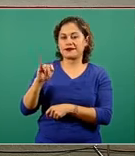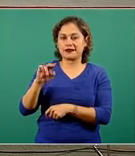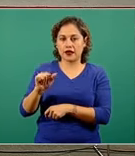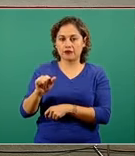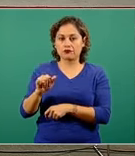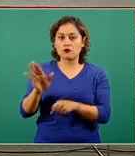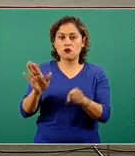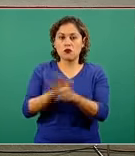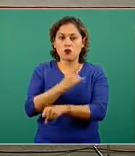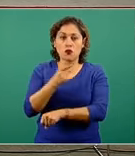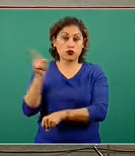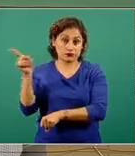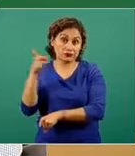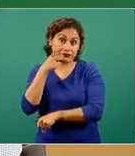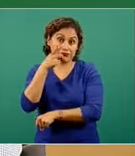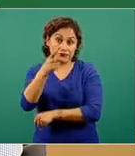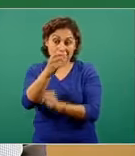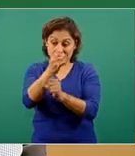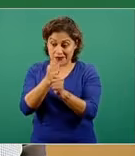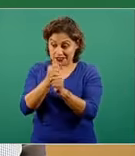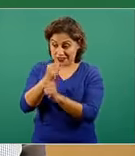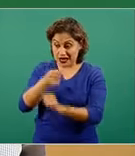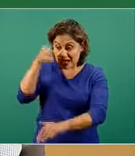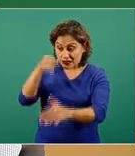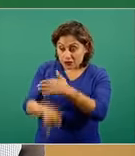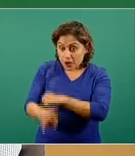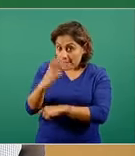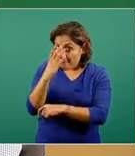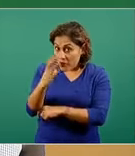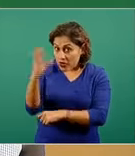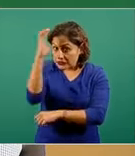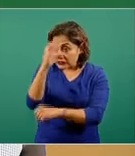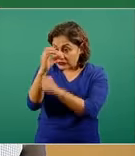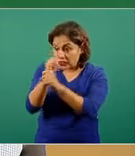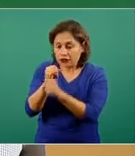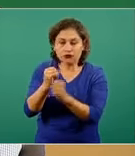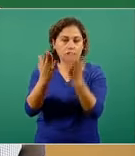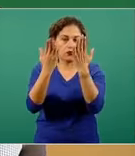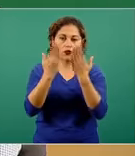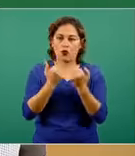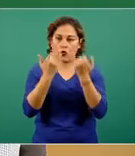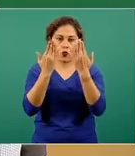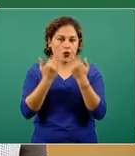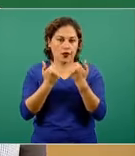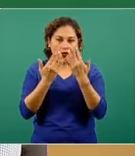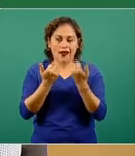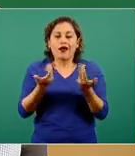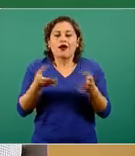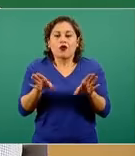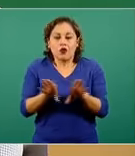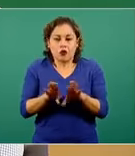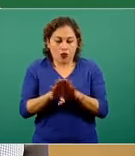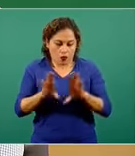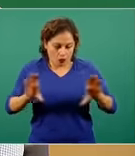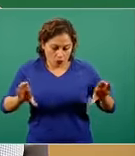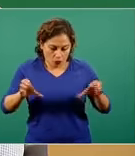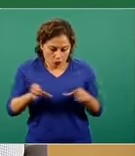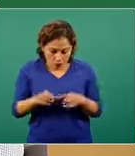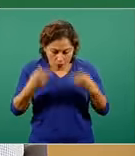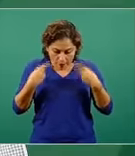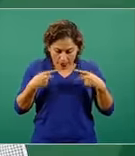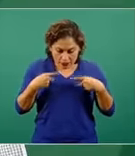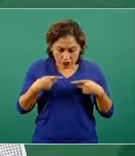evidencias científicas sólidas, es decir, no hay un ensayo clínico controlado que devele y que en su